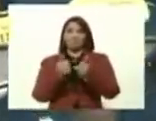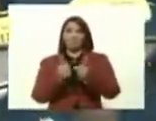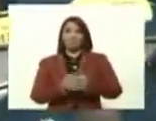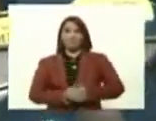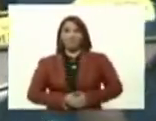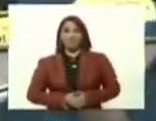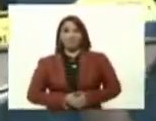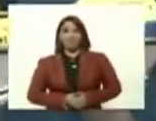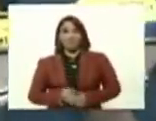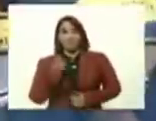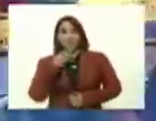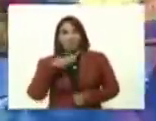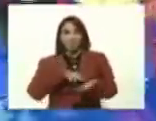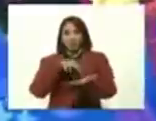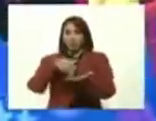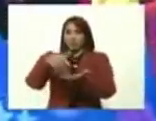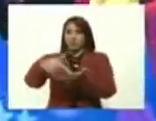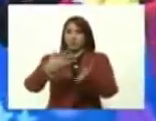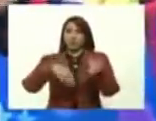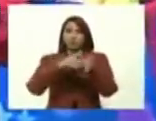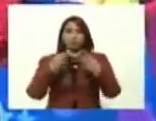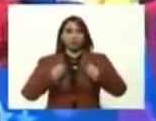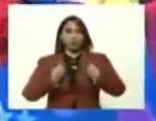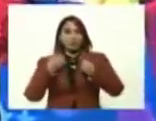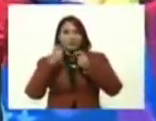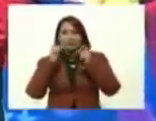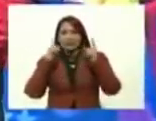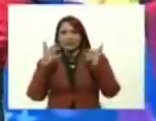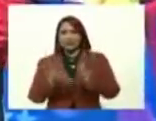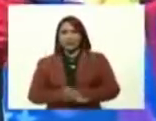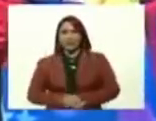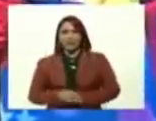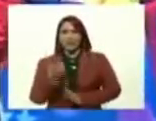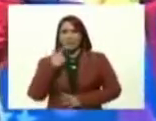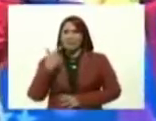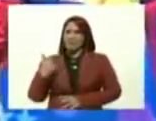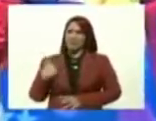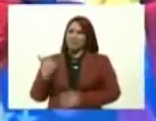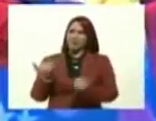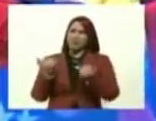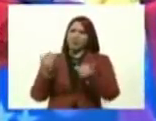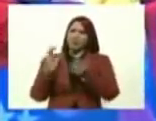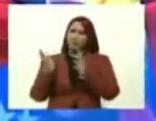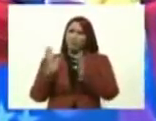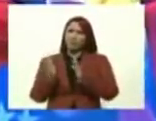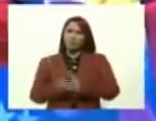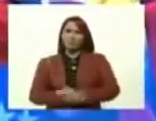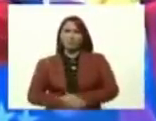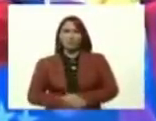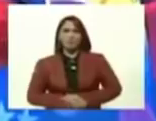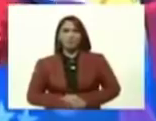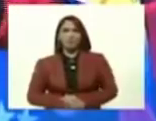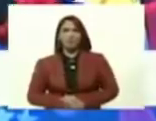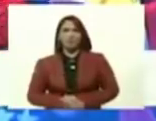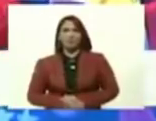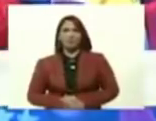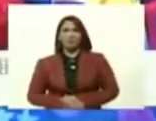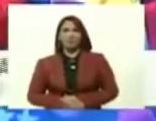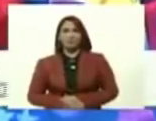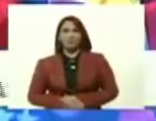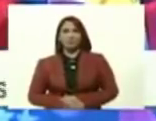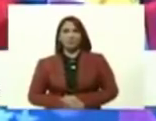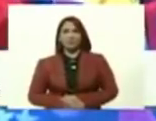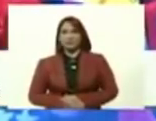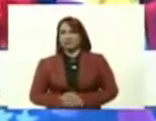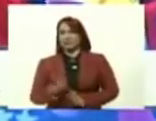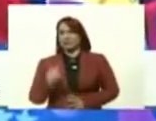Bueno, Yurimar, revivir esto es grandioso. Ella me decía ahorita aquí conversando que le cuesta